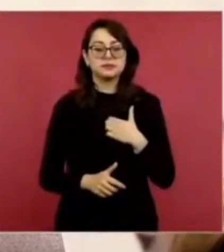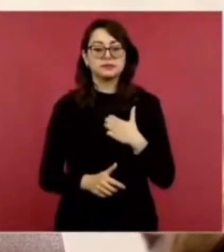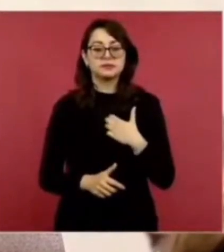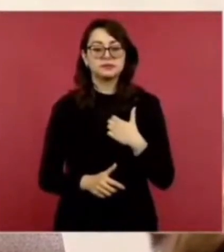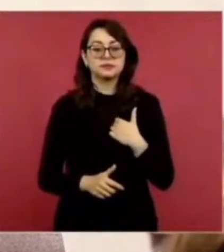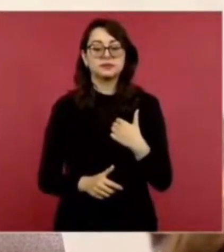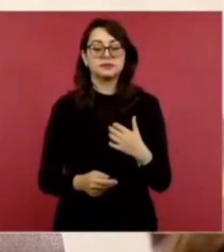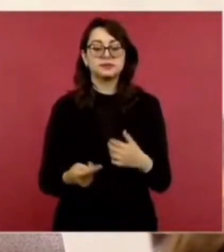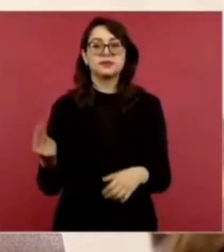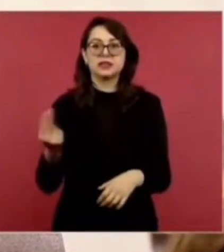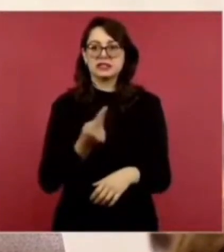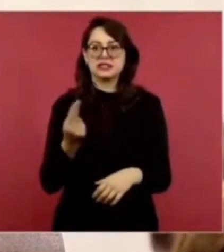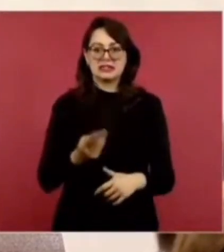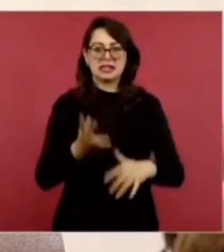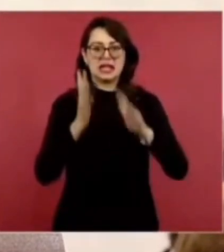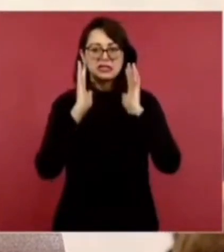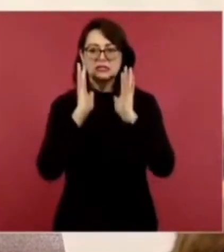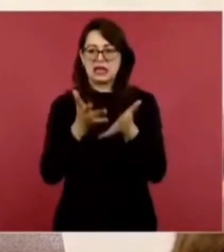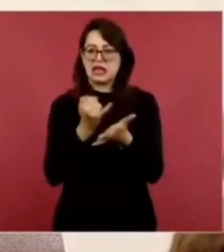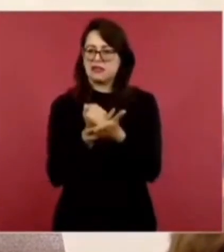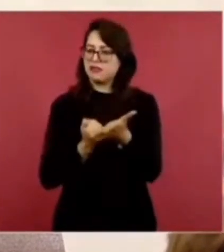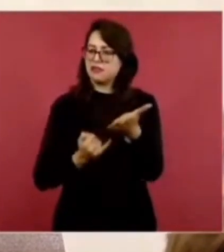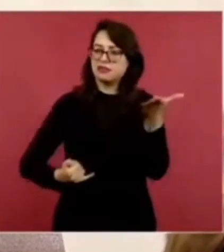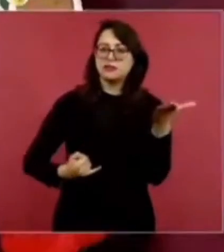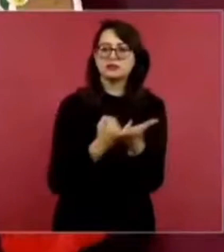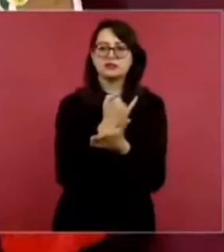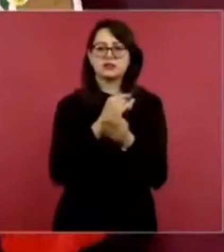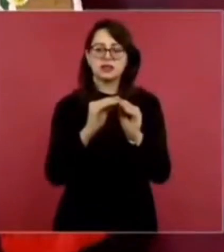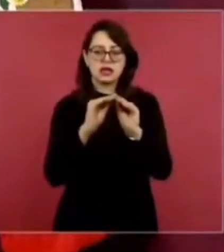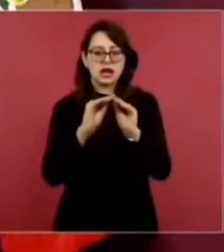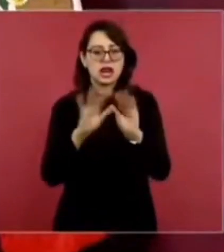una definición clara,